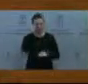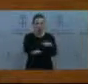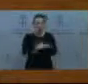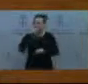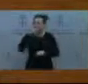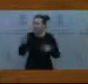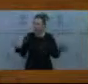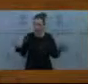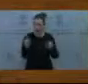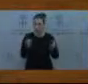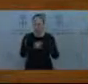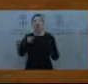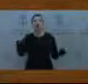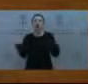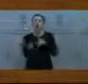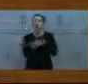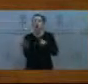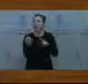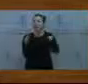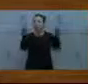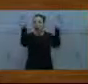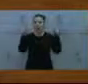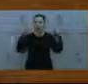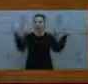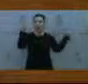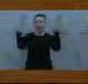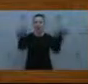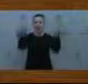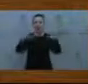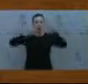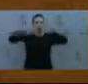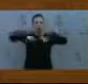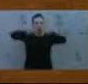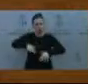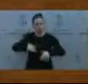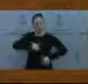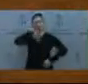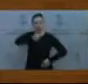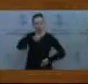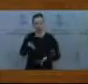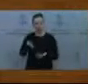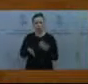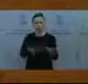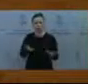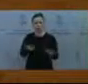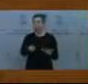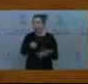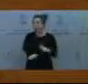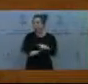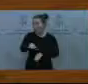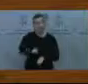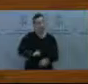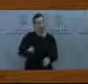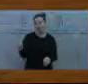pancartas, manifestaciones, discursos, alaracas, pero eso no es gobernar. Señorías, gobernar es